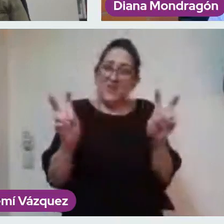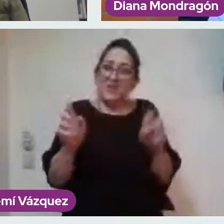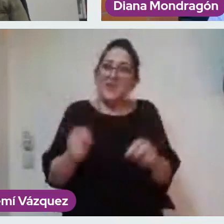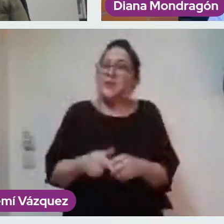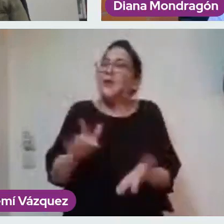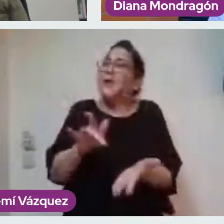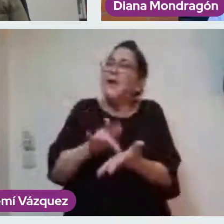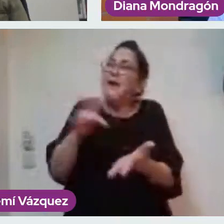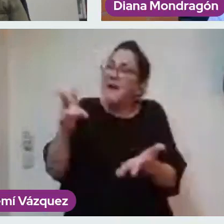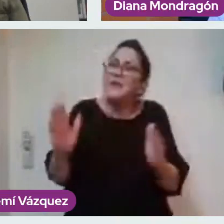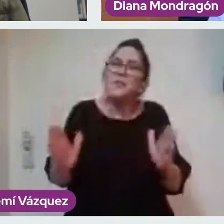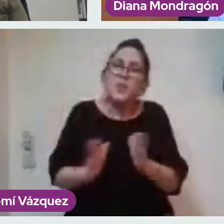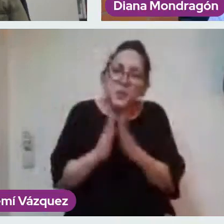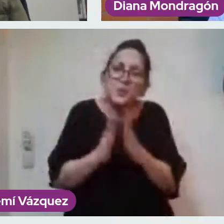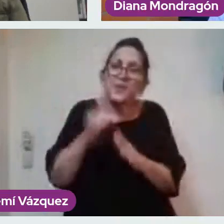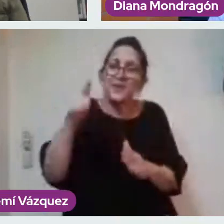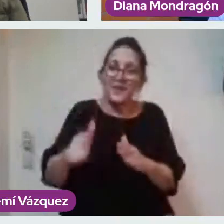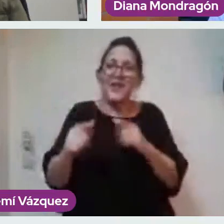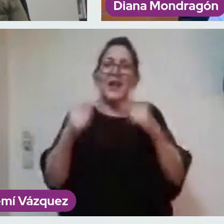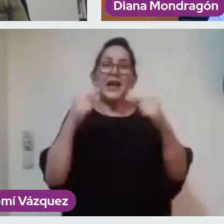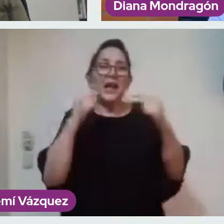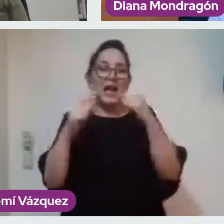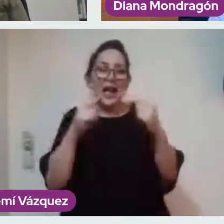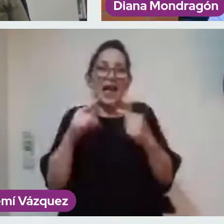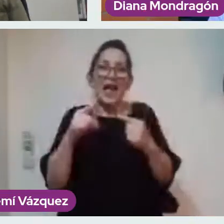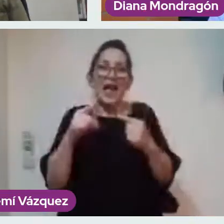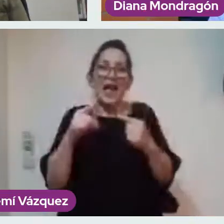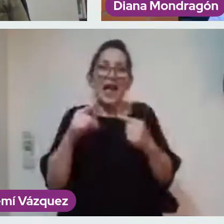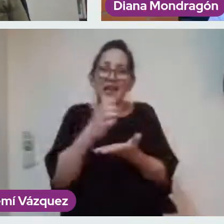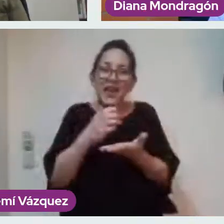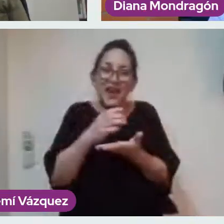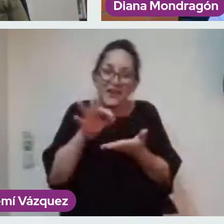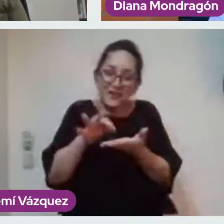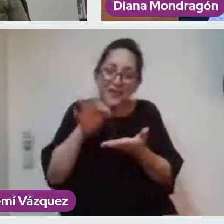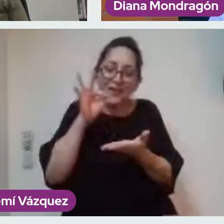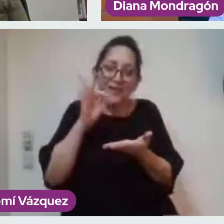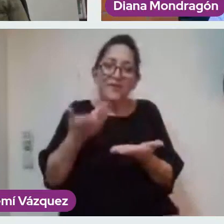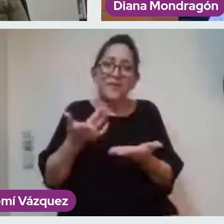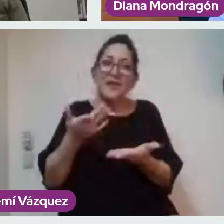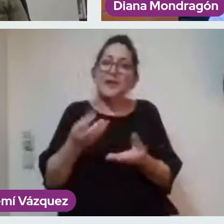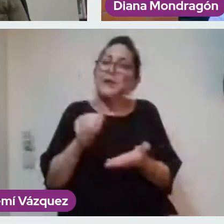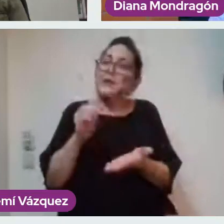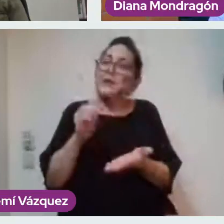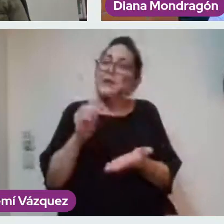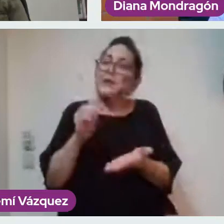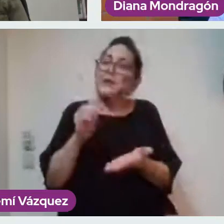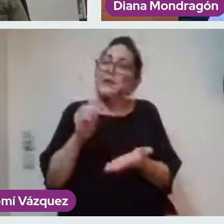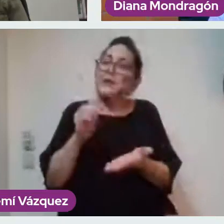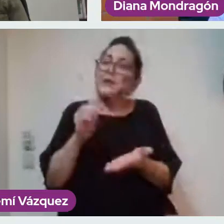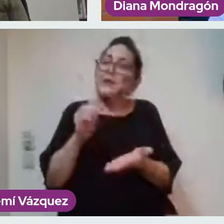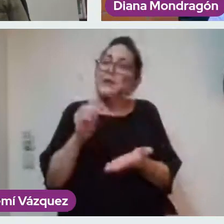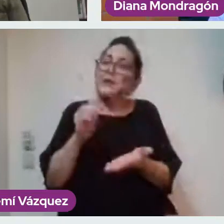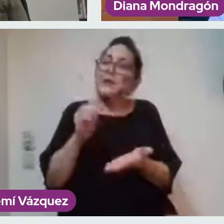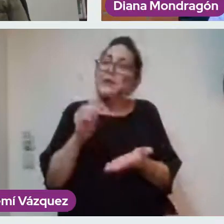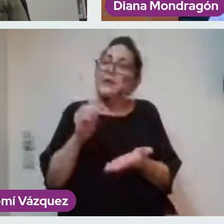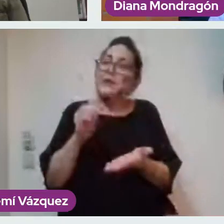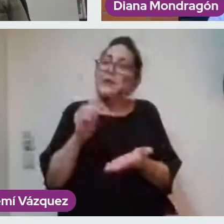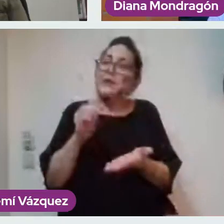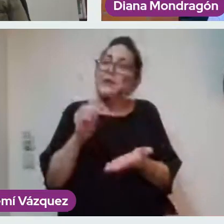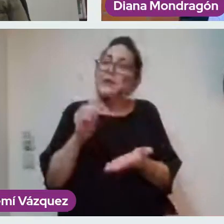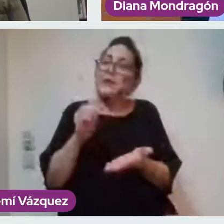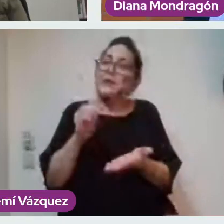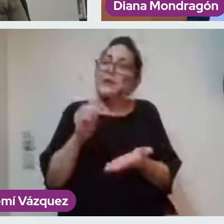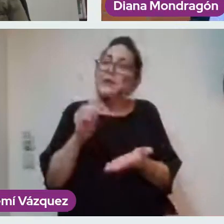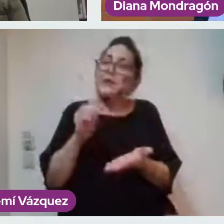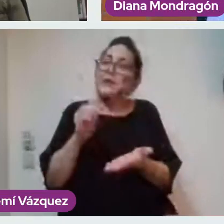aquí en Charlas de Café. Muchas, muchas gracias. Y bueno, pues estaría dando unos avisos, mi